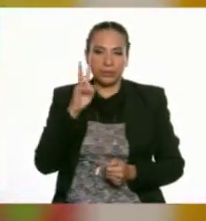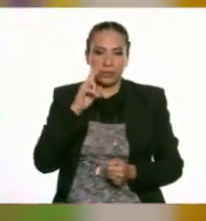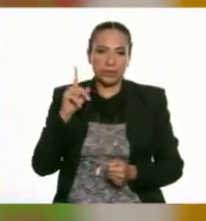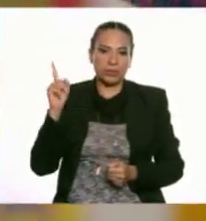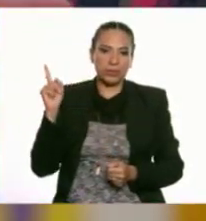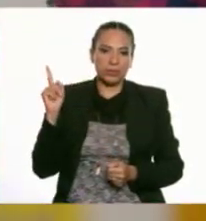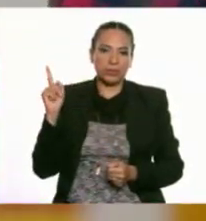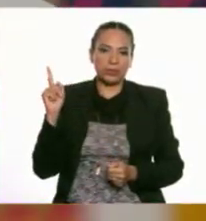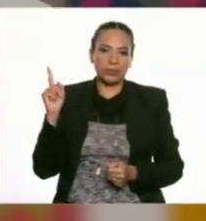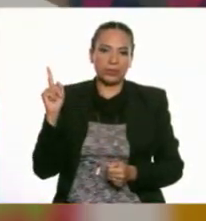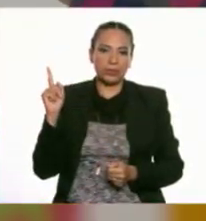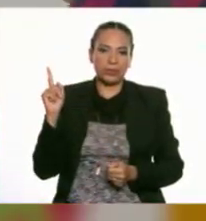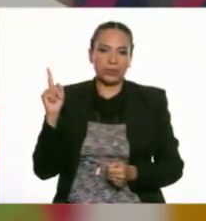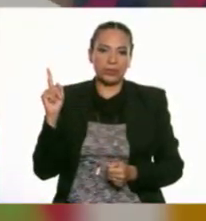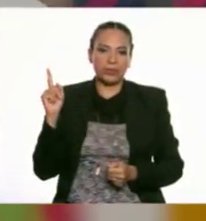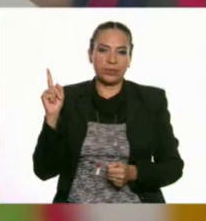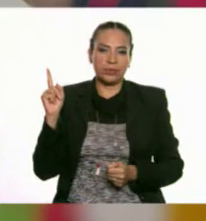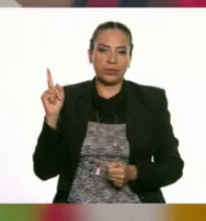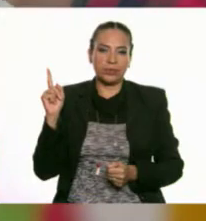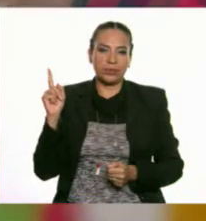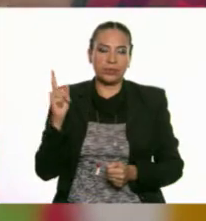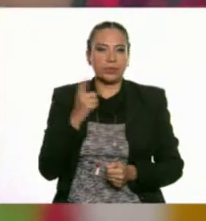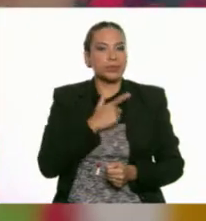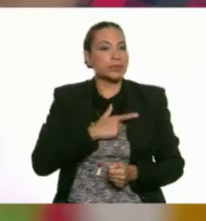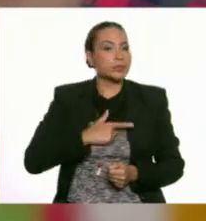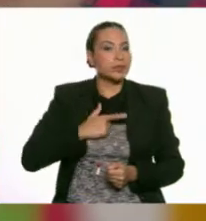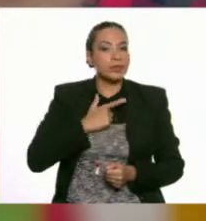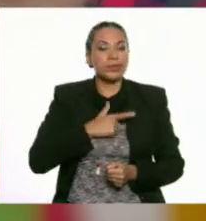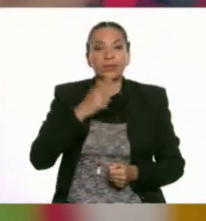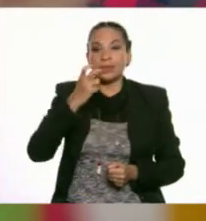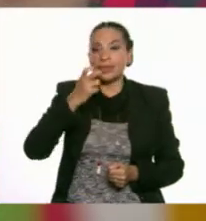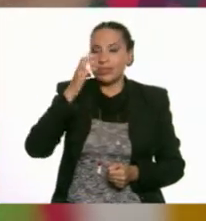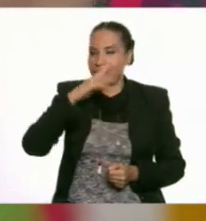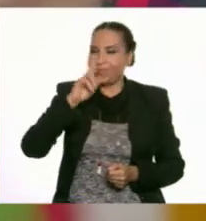y listo. Me encantan estos